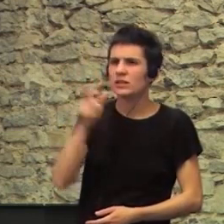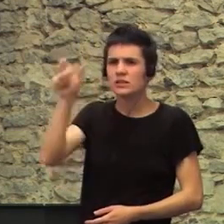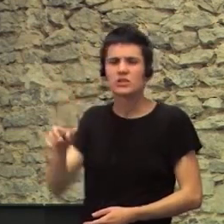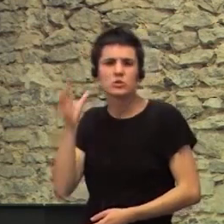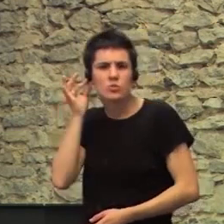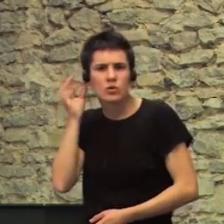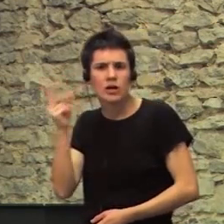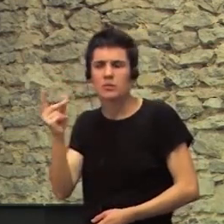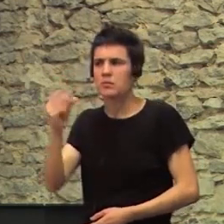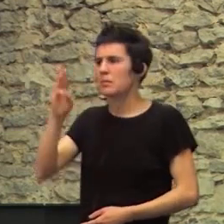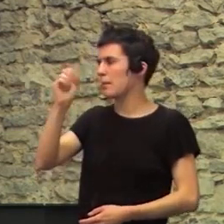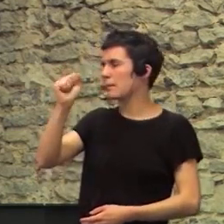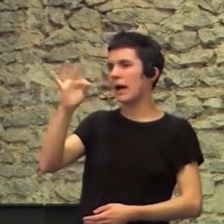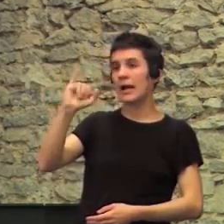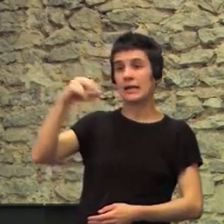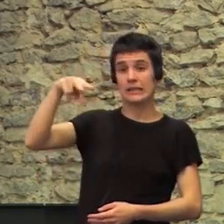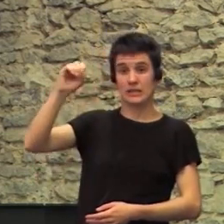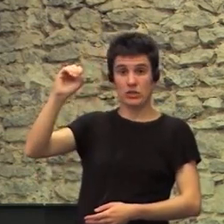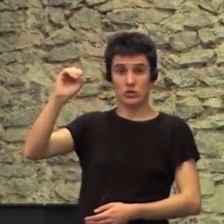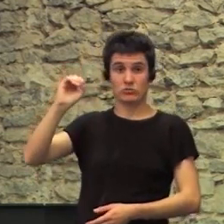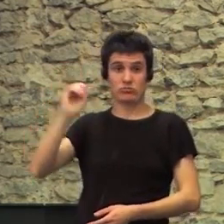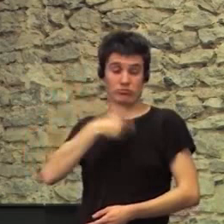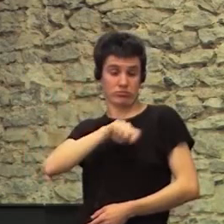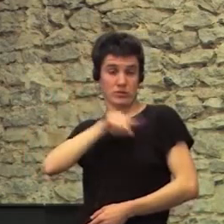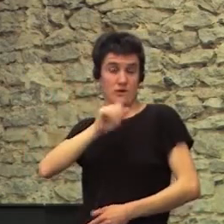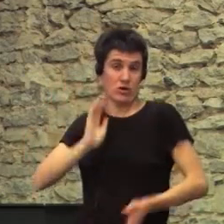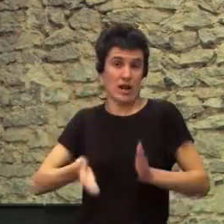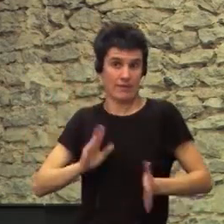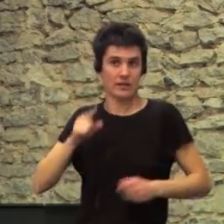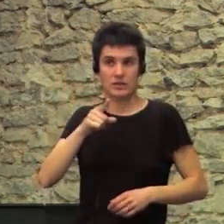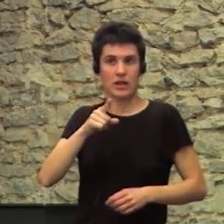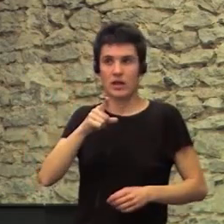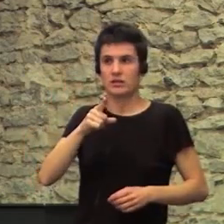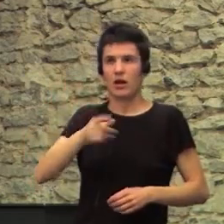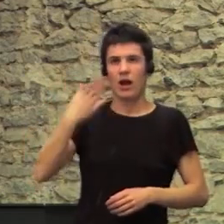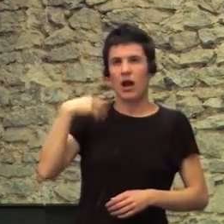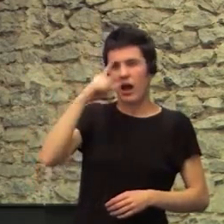Patiño, pero que es una atleta española que fue descalificada en